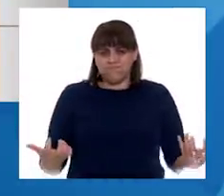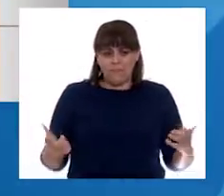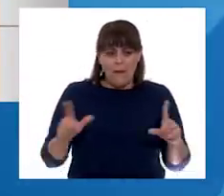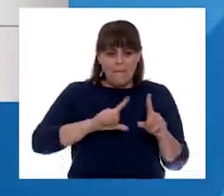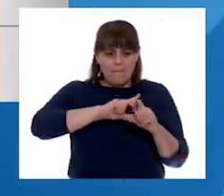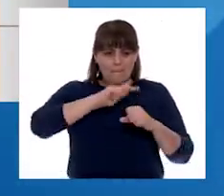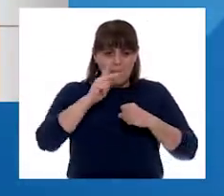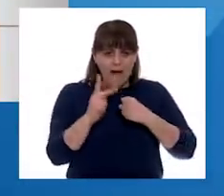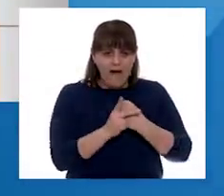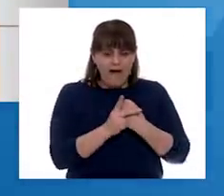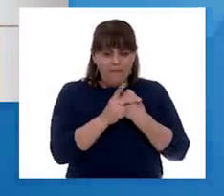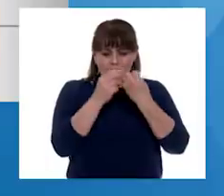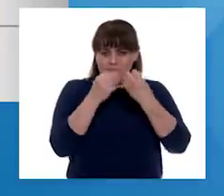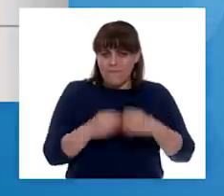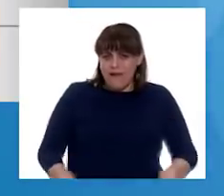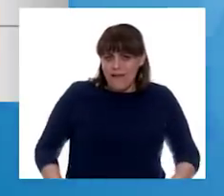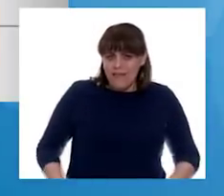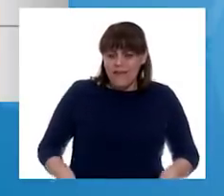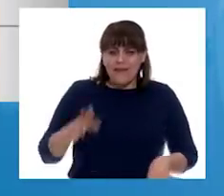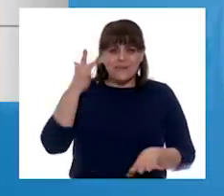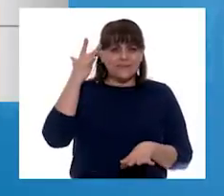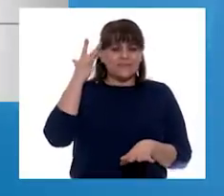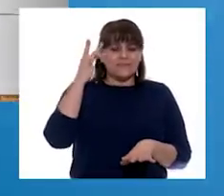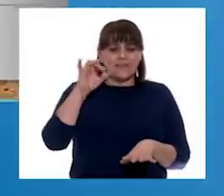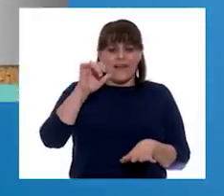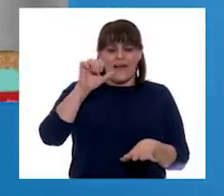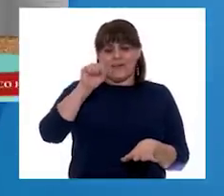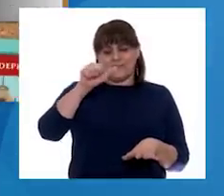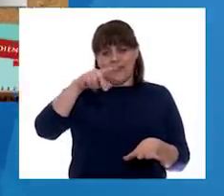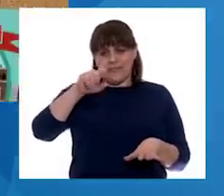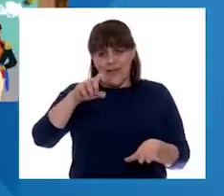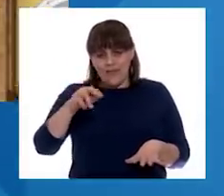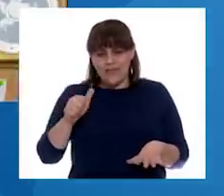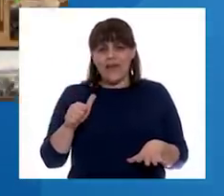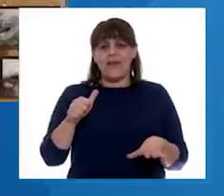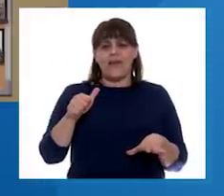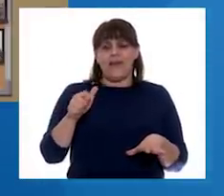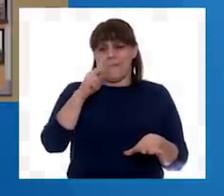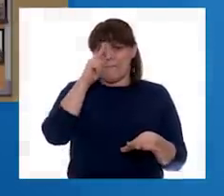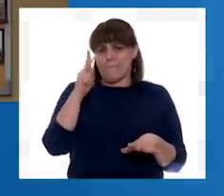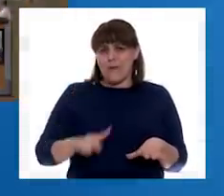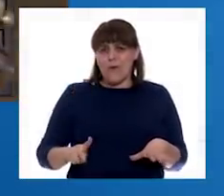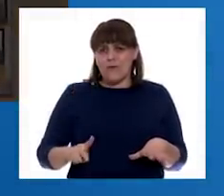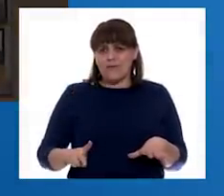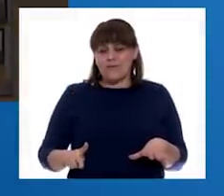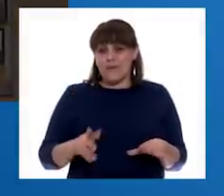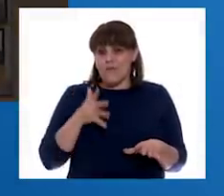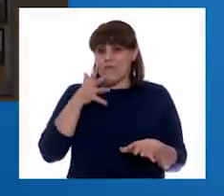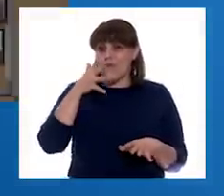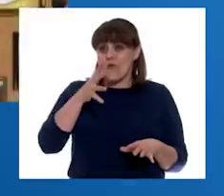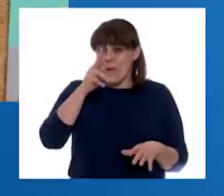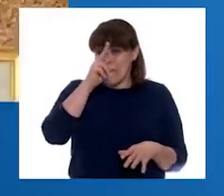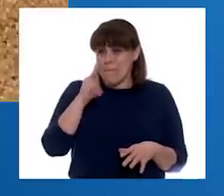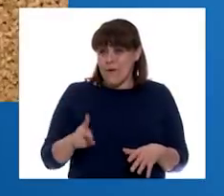evitaría manchar aún más su nombre y huiría al exilio, cuando lo peor estaba por llegar.